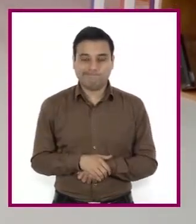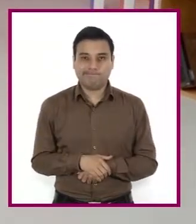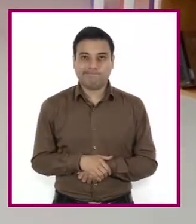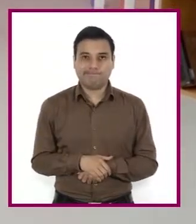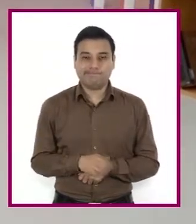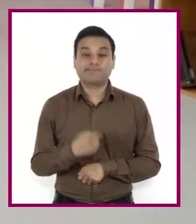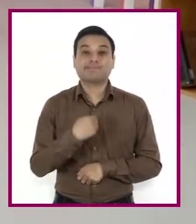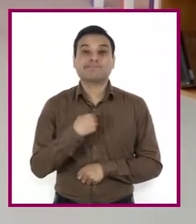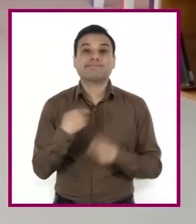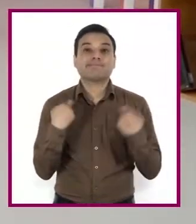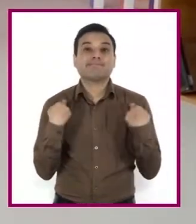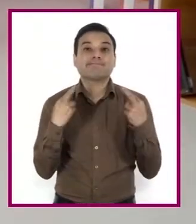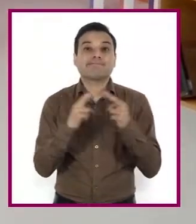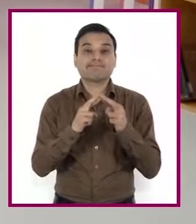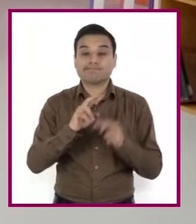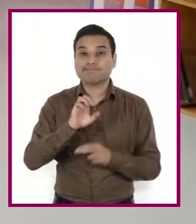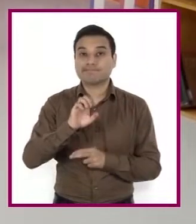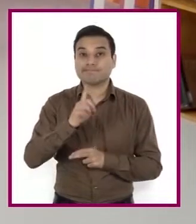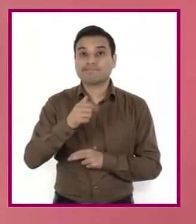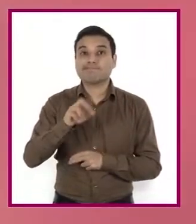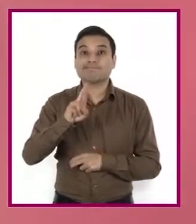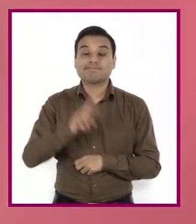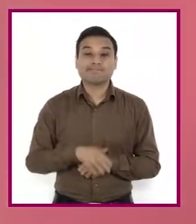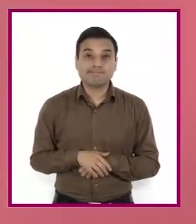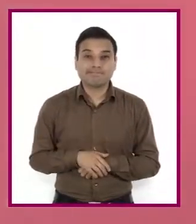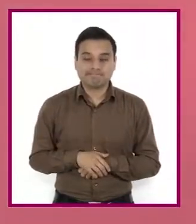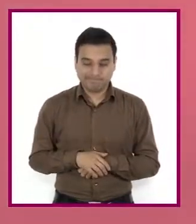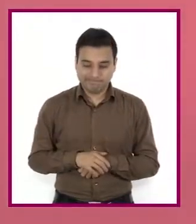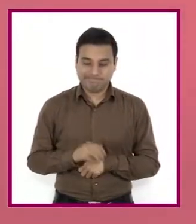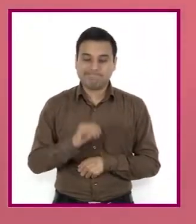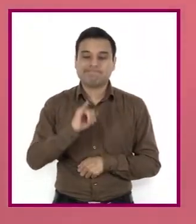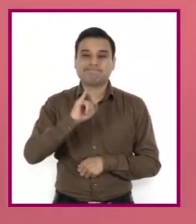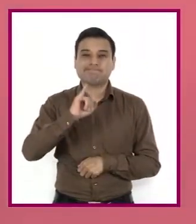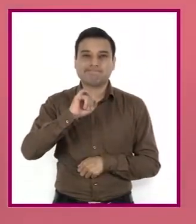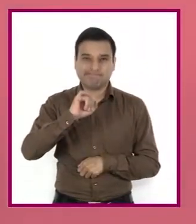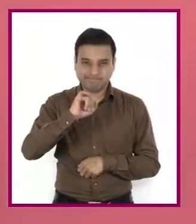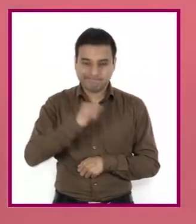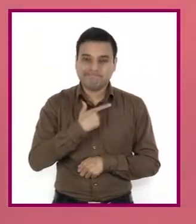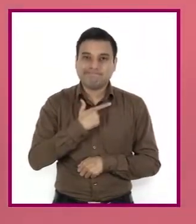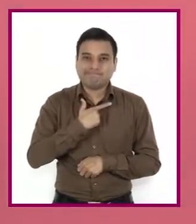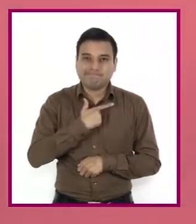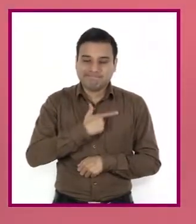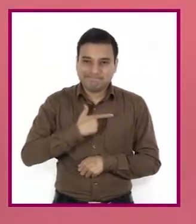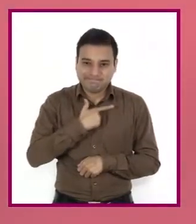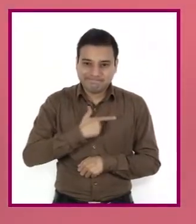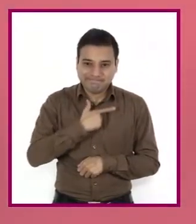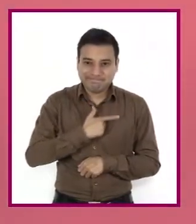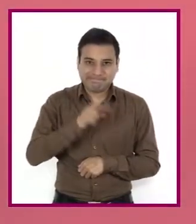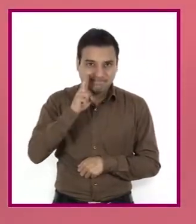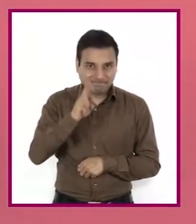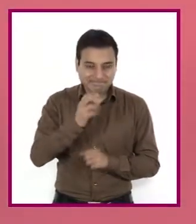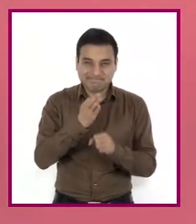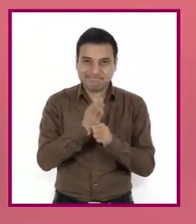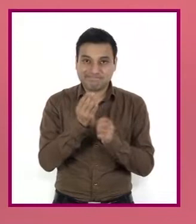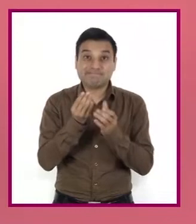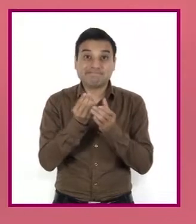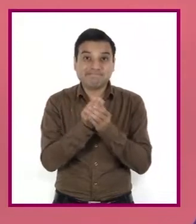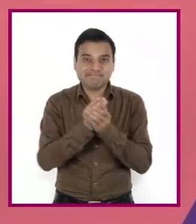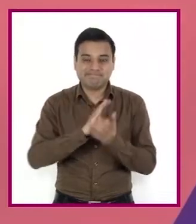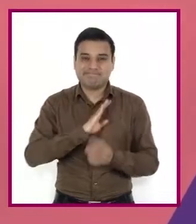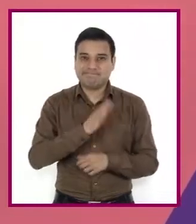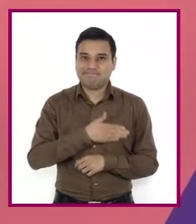Soy el profesor Edgar Ariel Corona Olvera y efectivamente es un gusto encontrarnos por aquí en una sesión más de